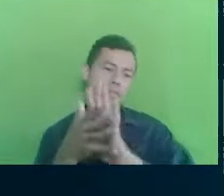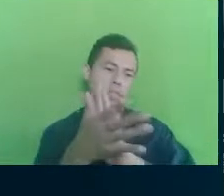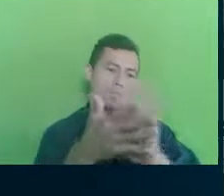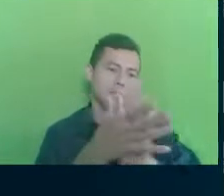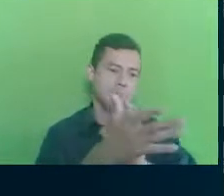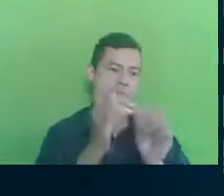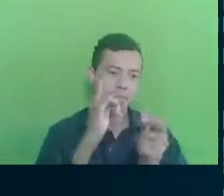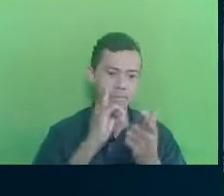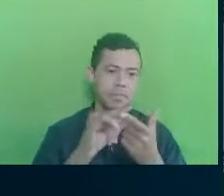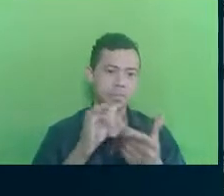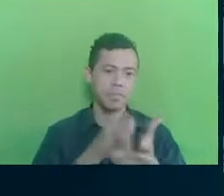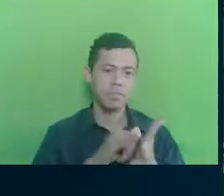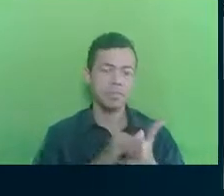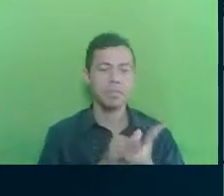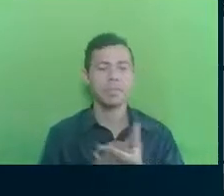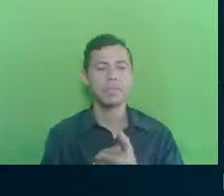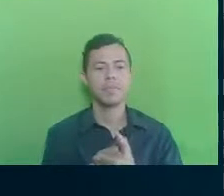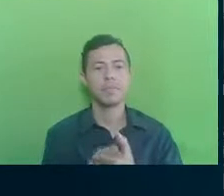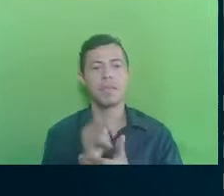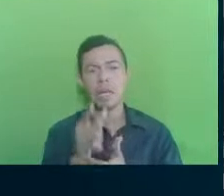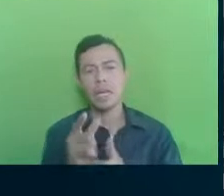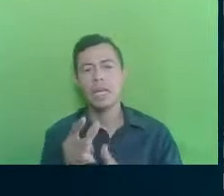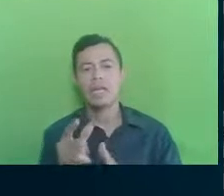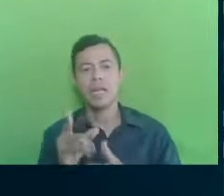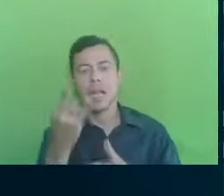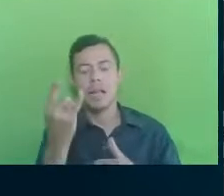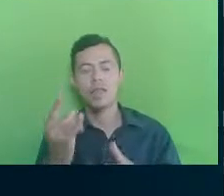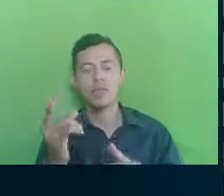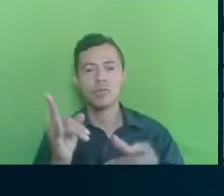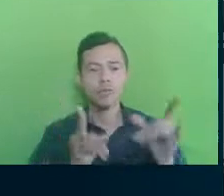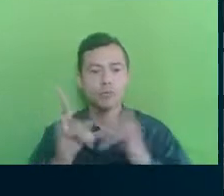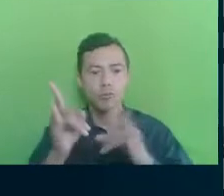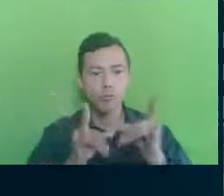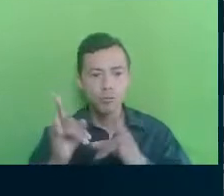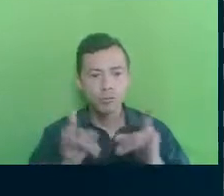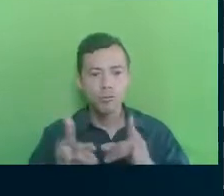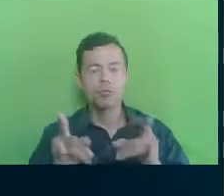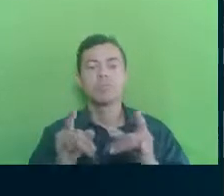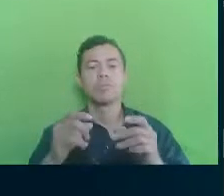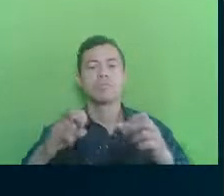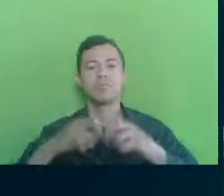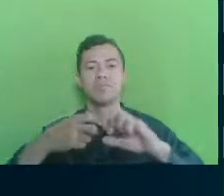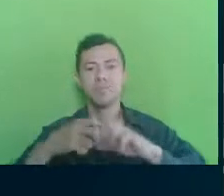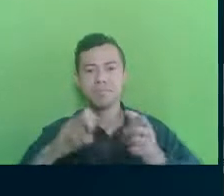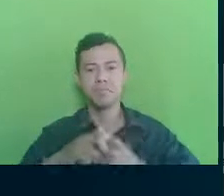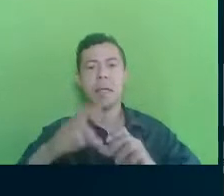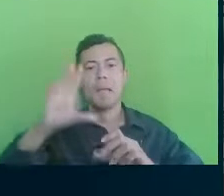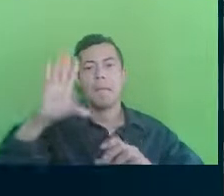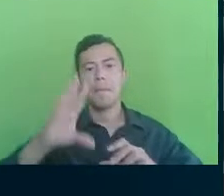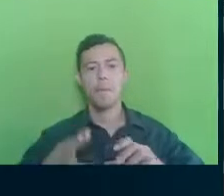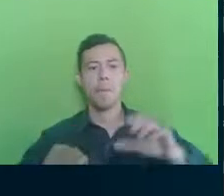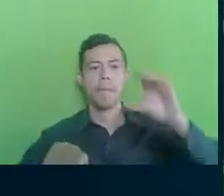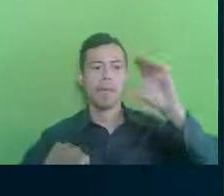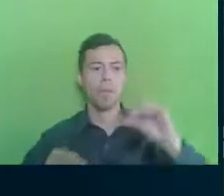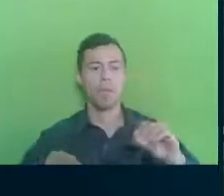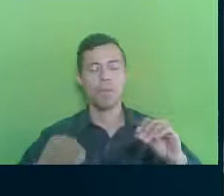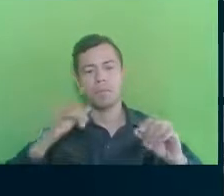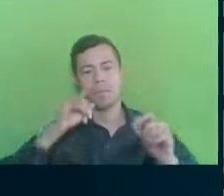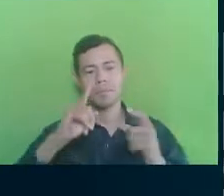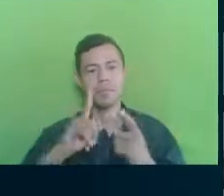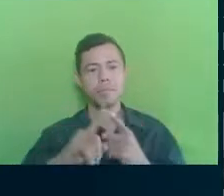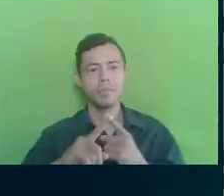sucediendo con el consumo y encontró la forma de iniciar y apagar los sistemas para poder